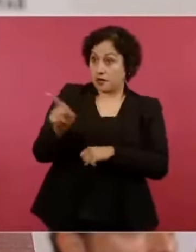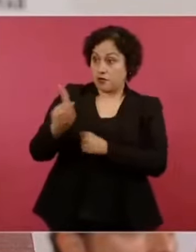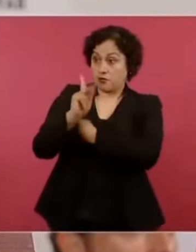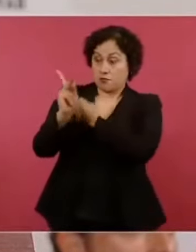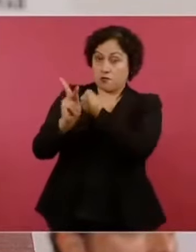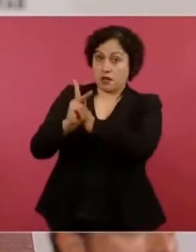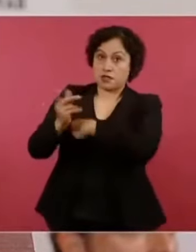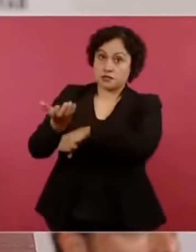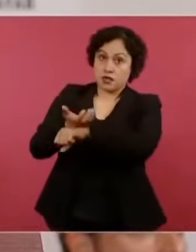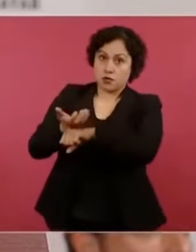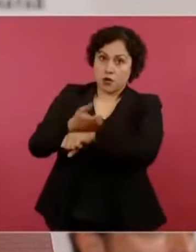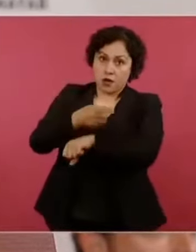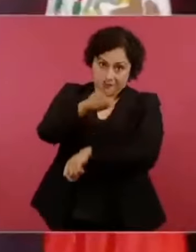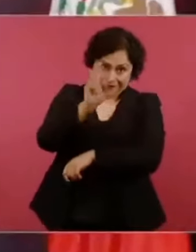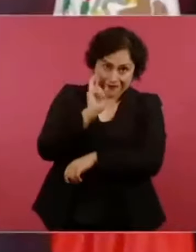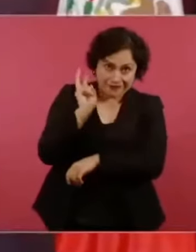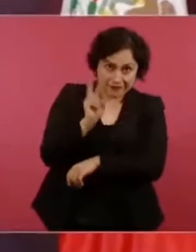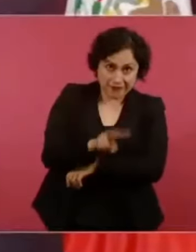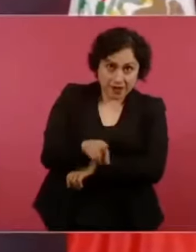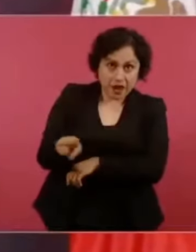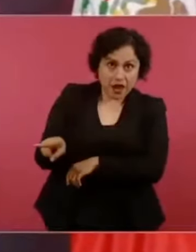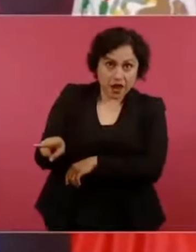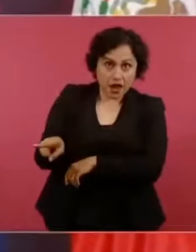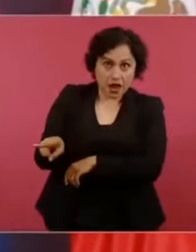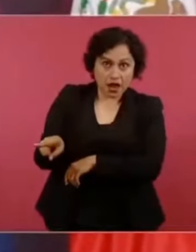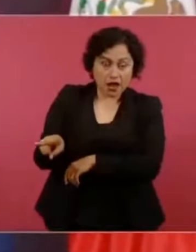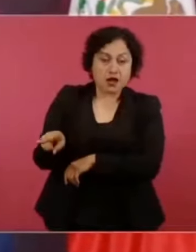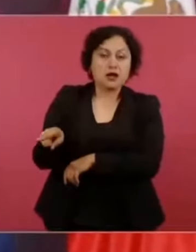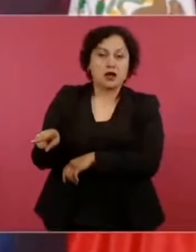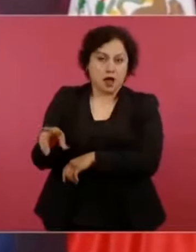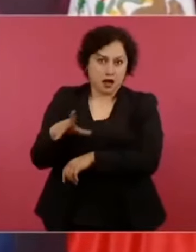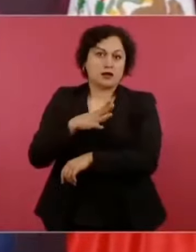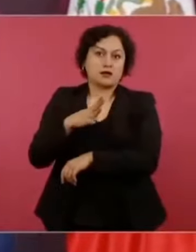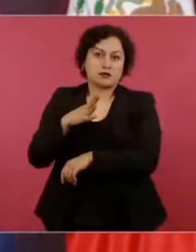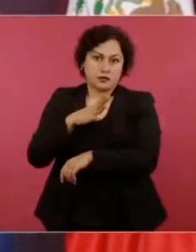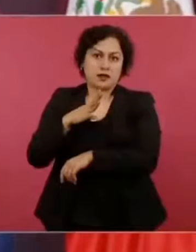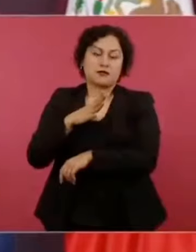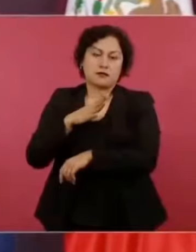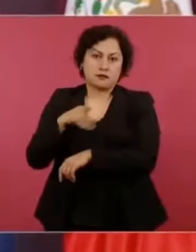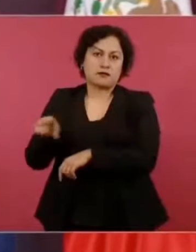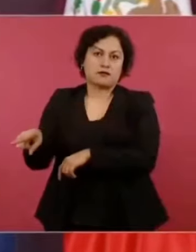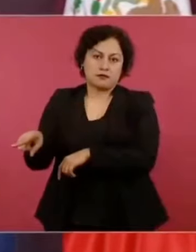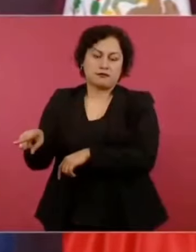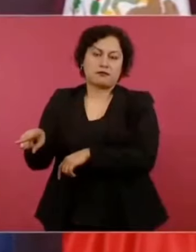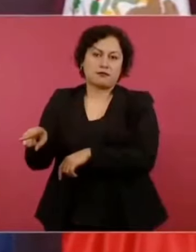viendo. Entonces, ya no queremos